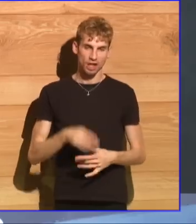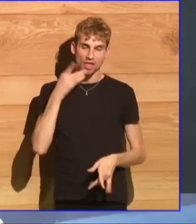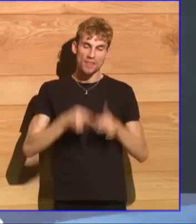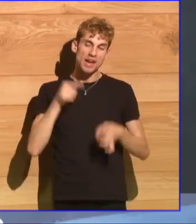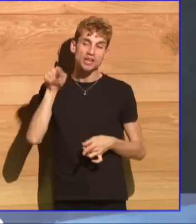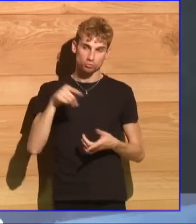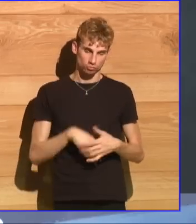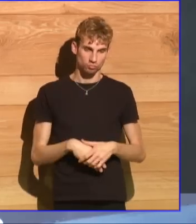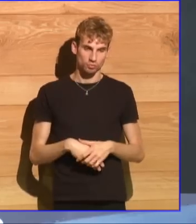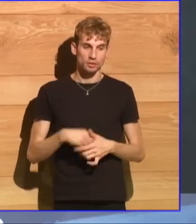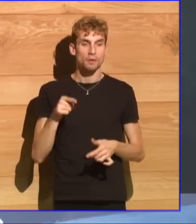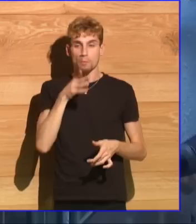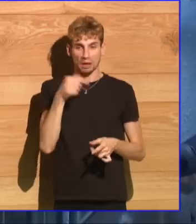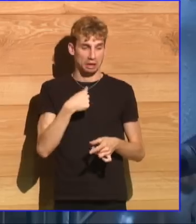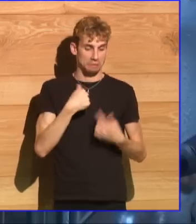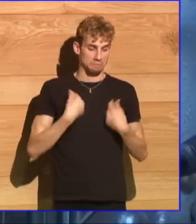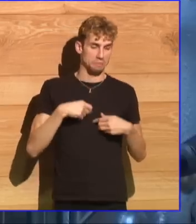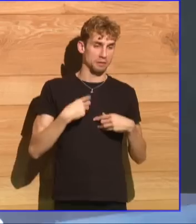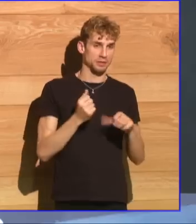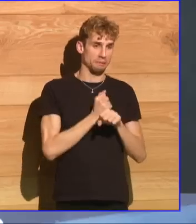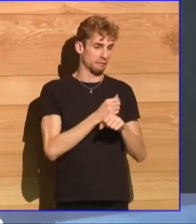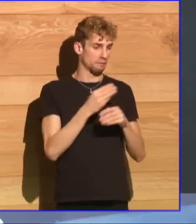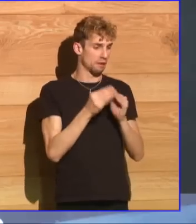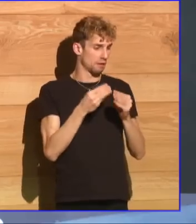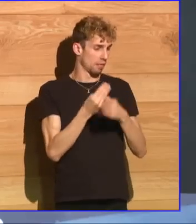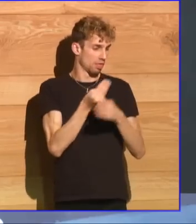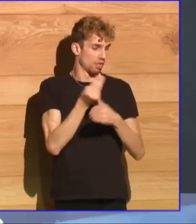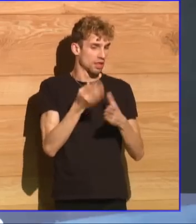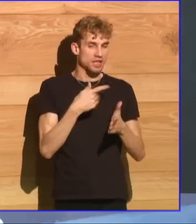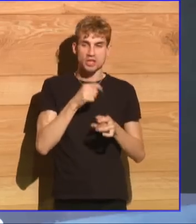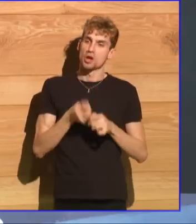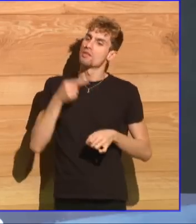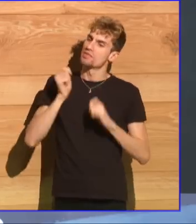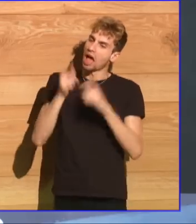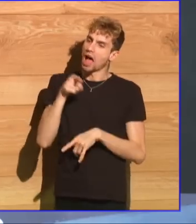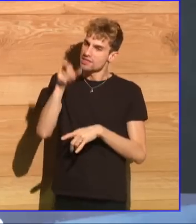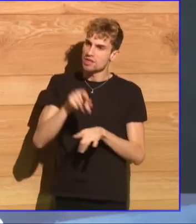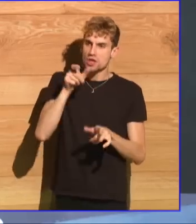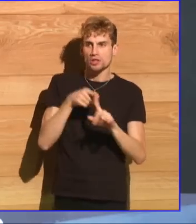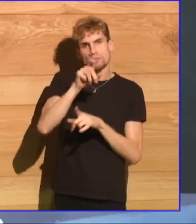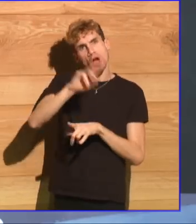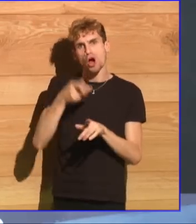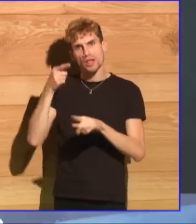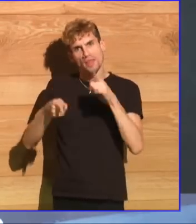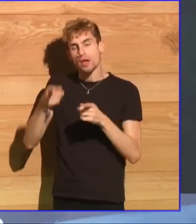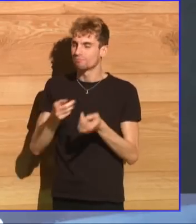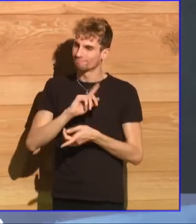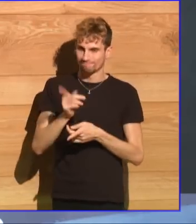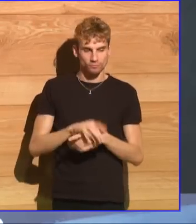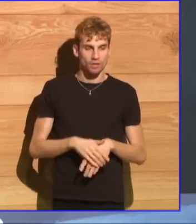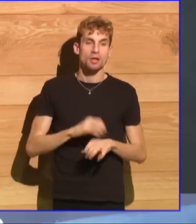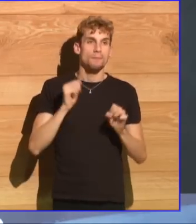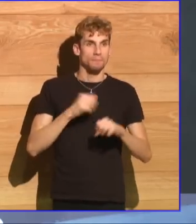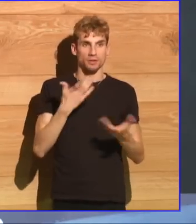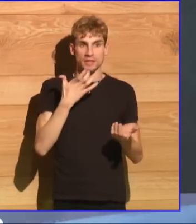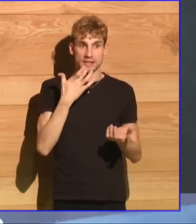y es como, no quiero Ordago la dártela Grande. a ti para que la dirija no sé quién. No, se bajó Spielberg. Entonces ya empezó a dudar. Dijo, si esa es la